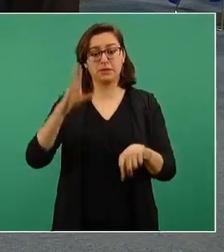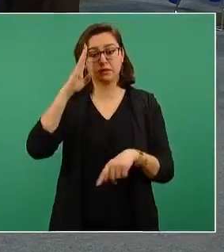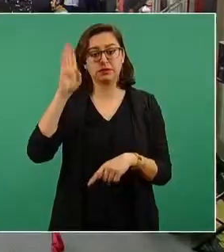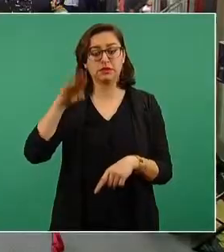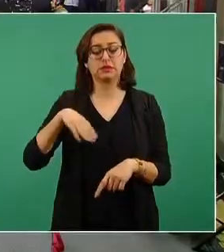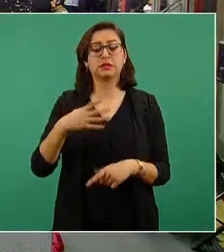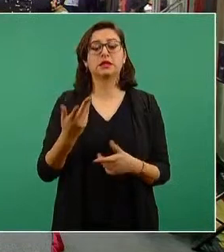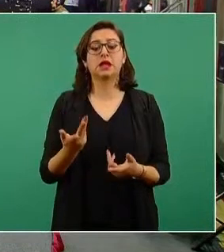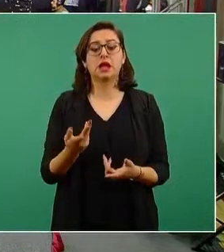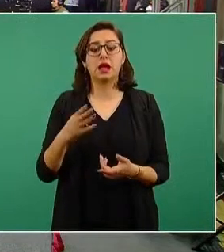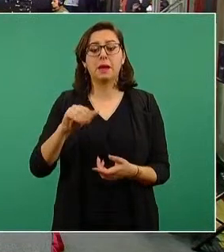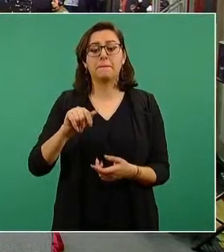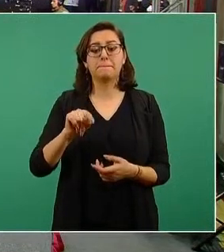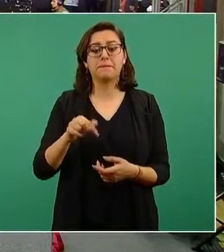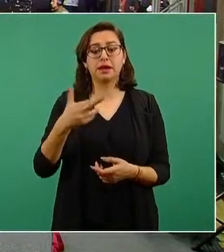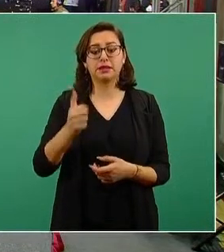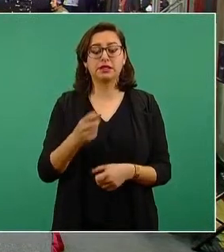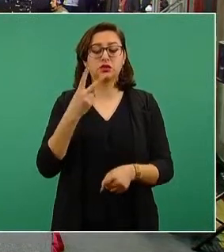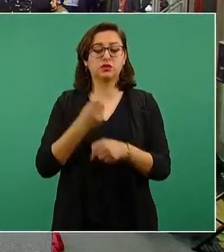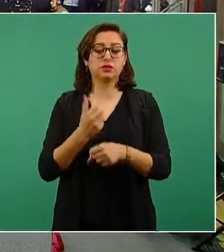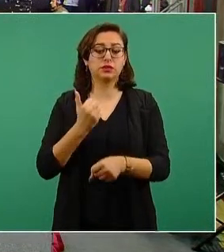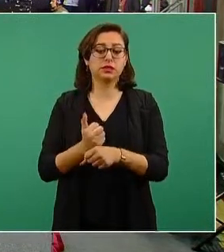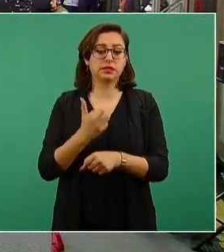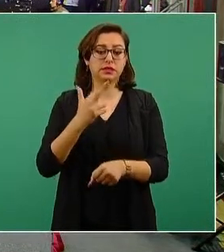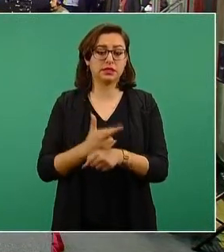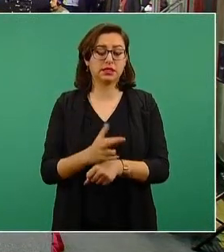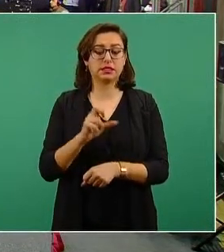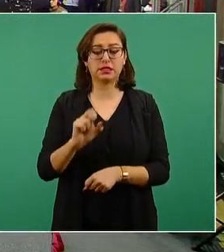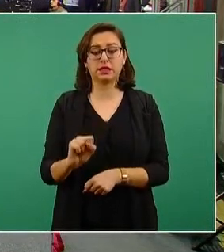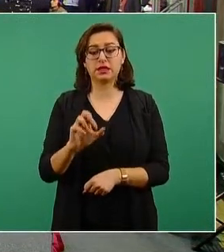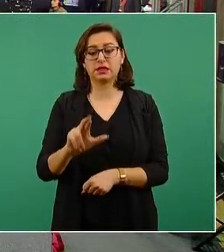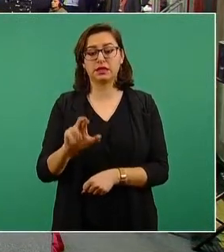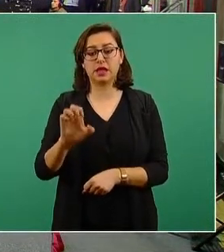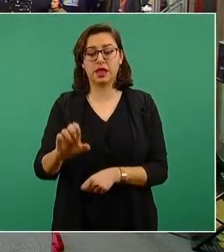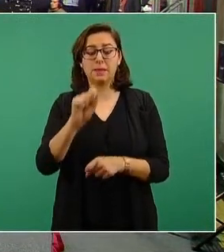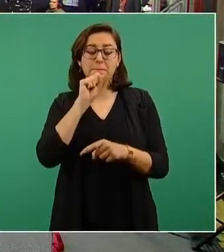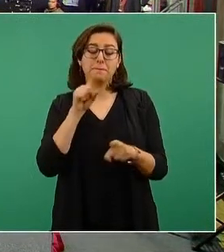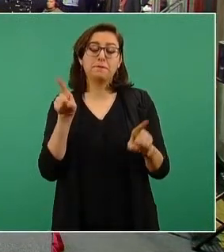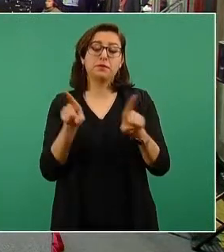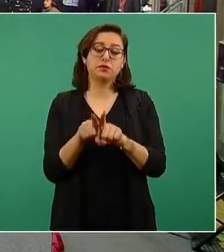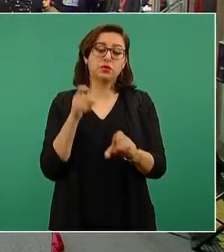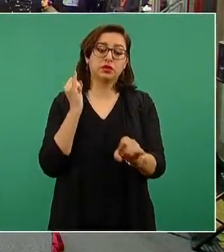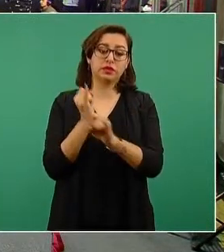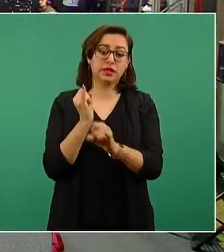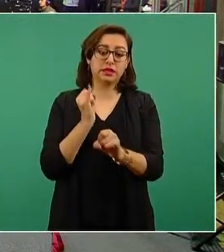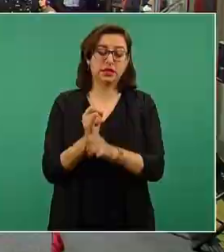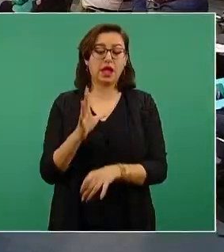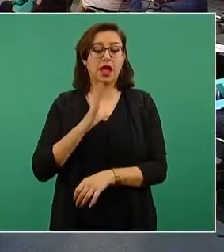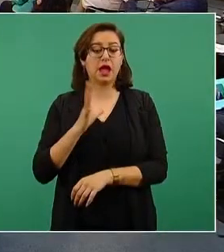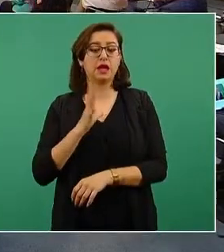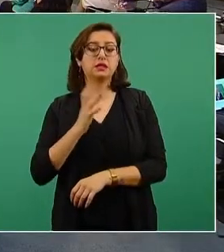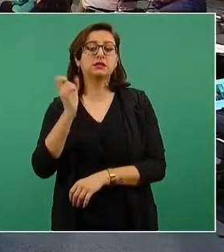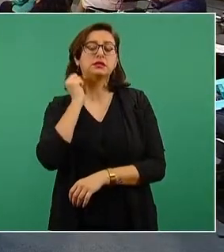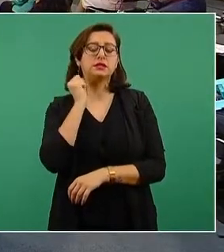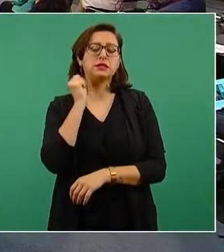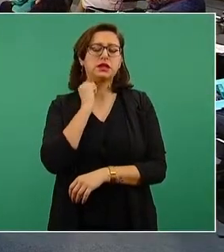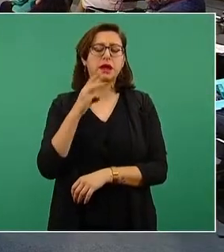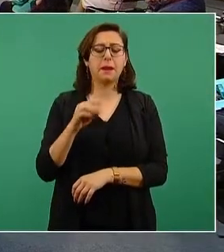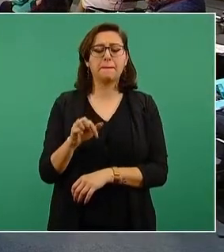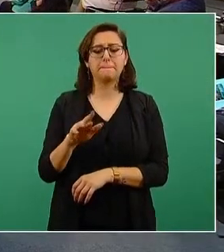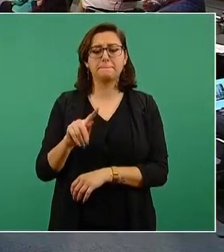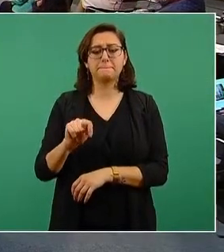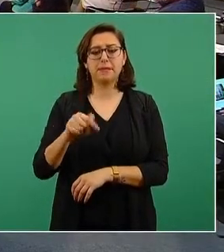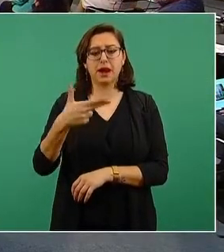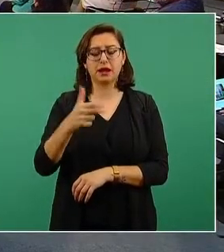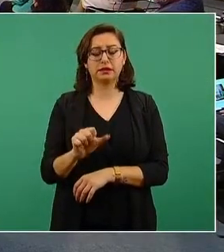Peralta, subsecretaria de Relaciones Exteriores, y quien nos está viendo por línea ahora, la senadora Marta Lucía Michel Camarena,